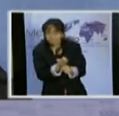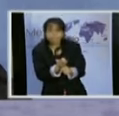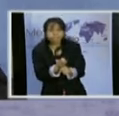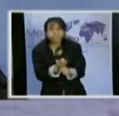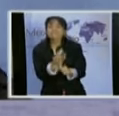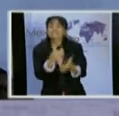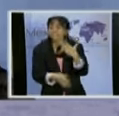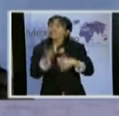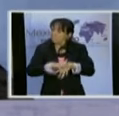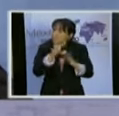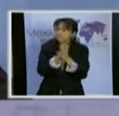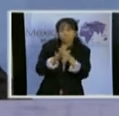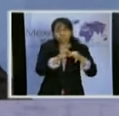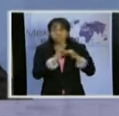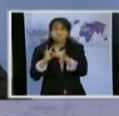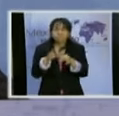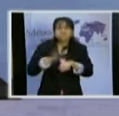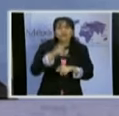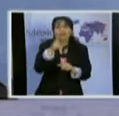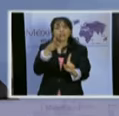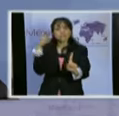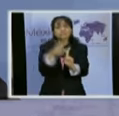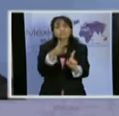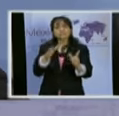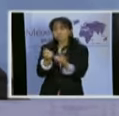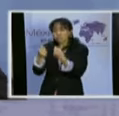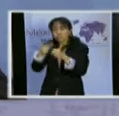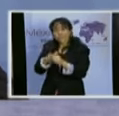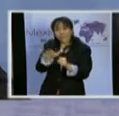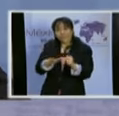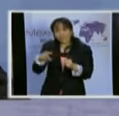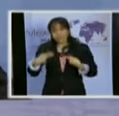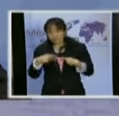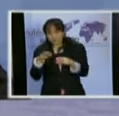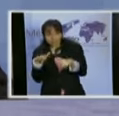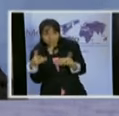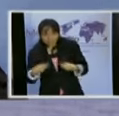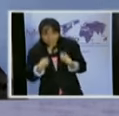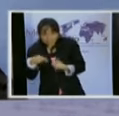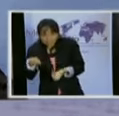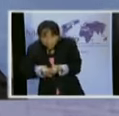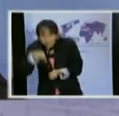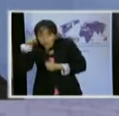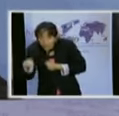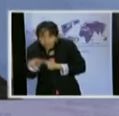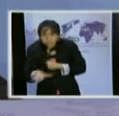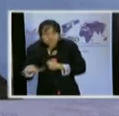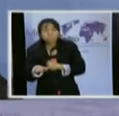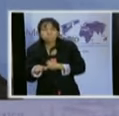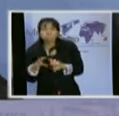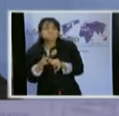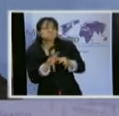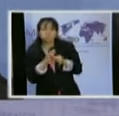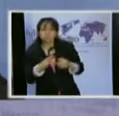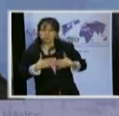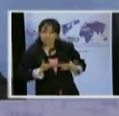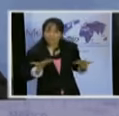resolver. Entonces, desde la sociedad civil, pues es lo que intentamos hacer, colaborar, trabajar con las comunidades, por un